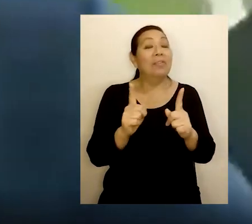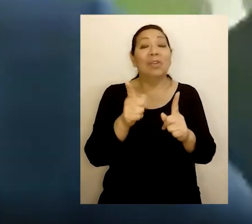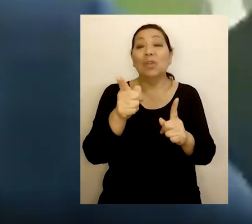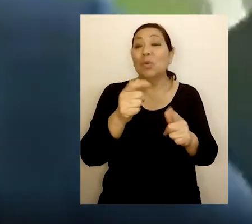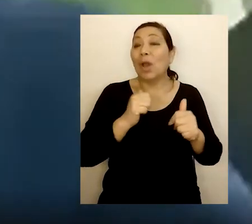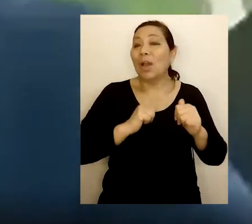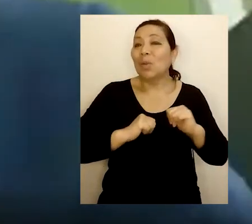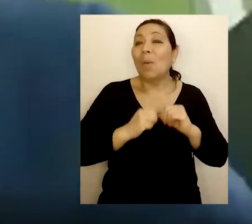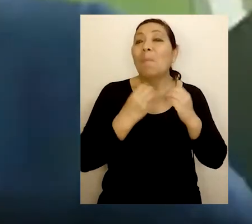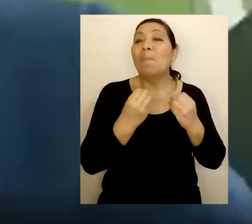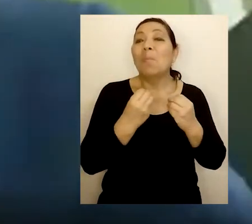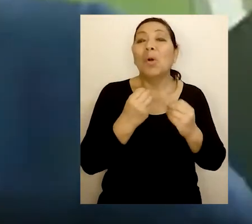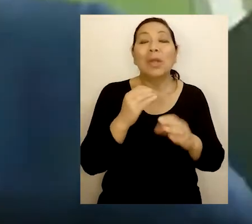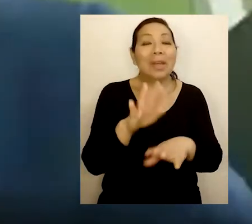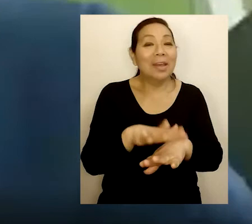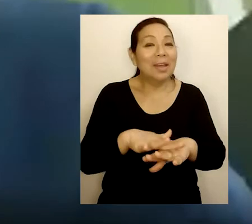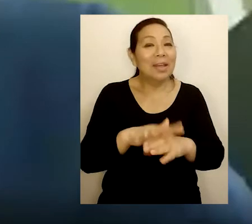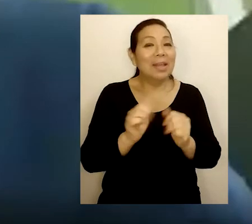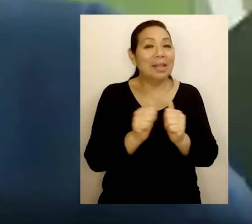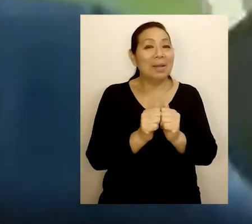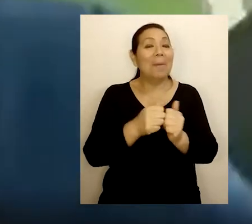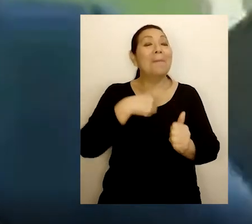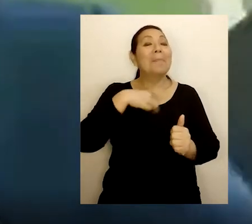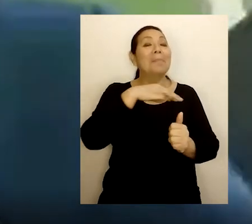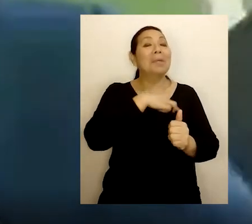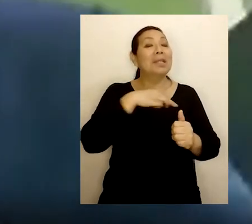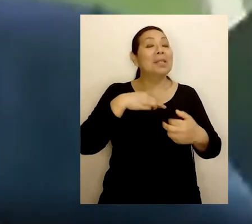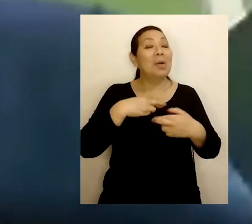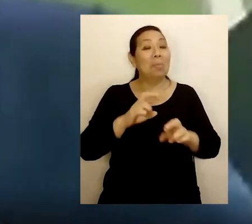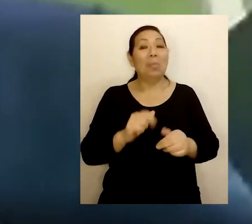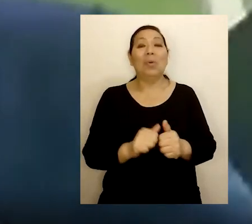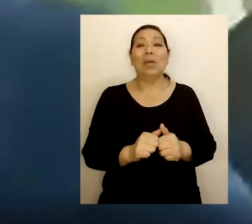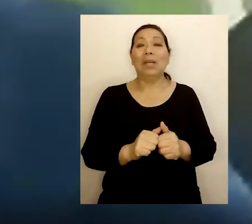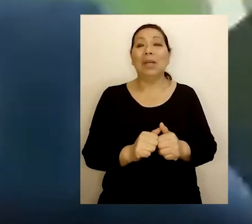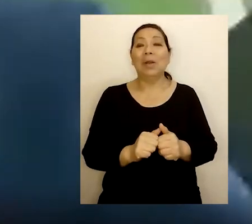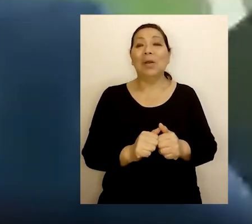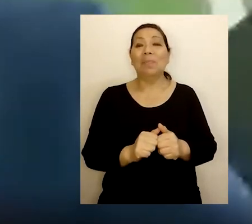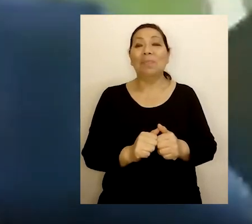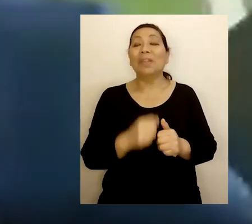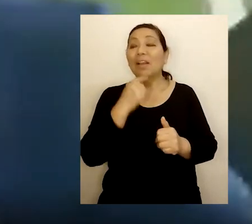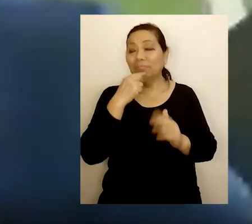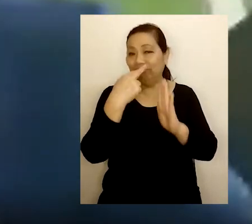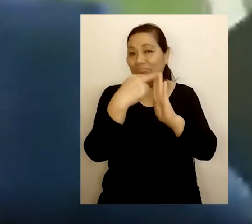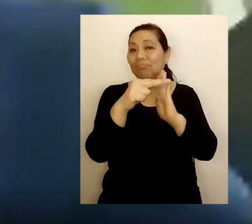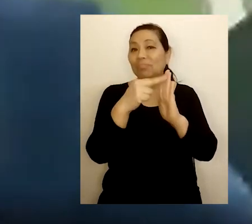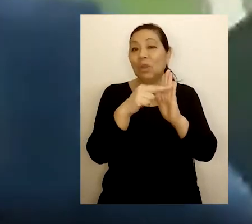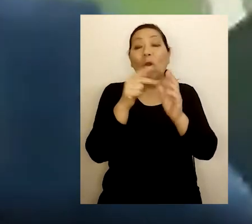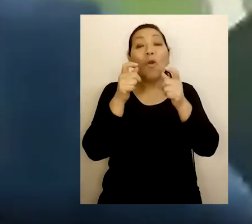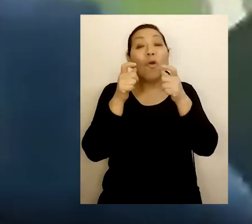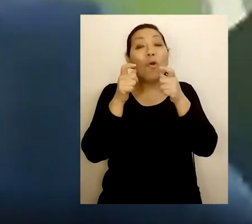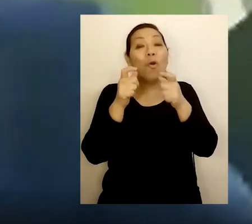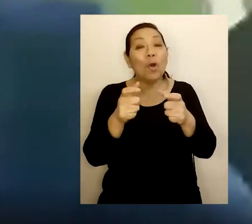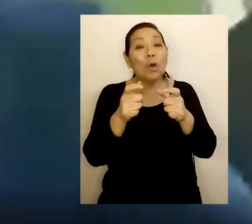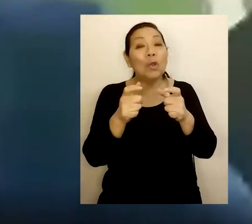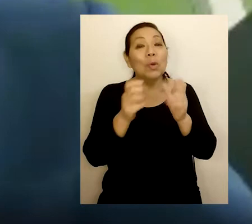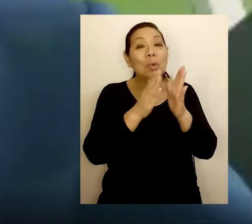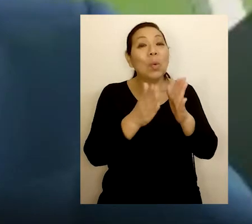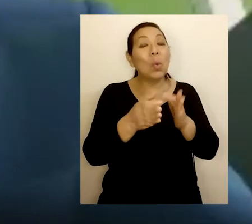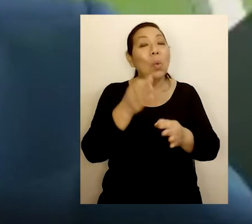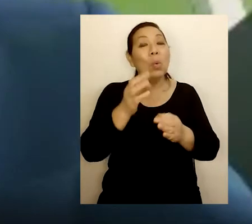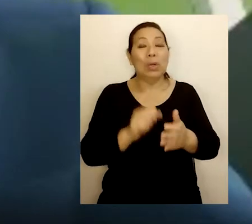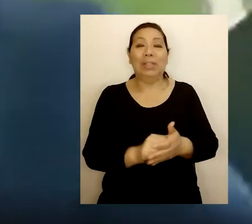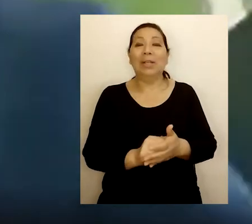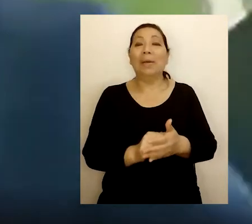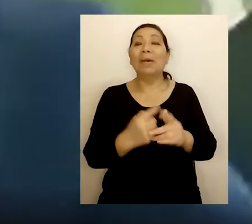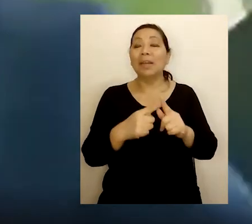actuación. ¿Por qué? Porque la voluntad impugnativa del Ministerio Público, el Ministerio Público está regido a un control por parte del órgano